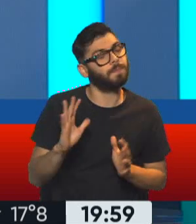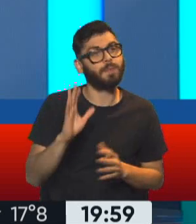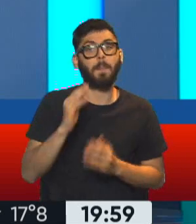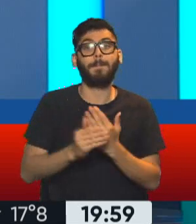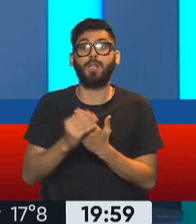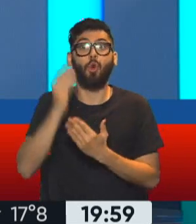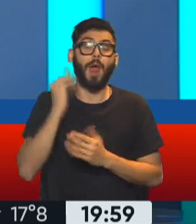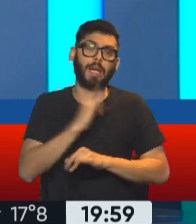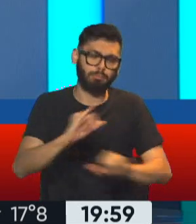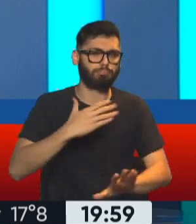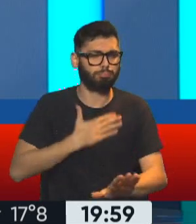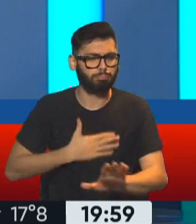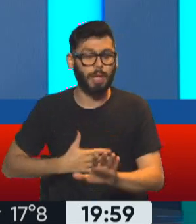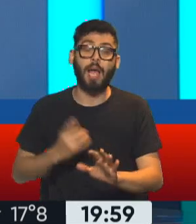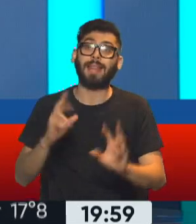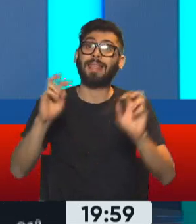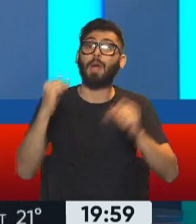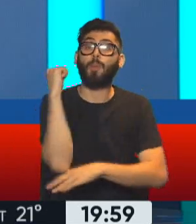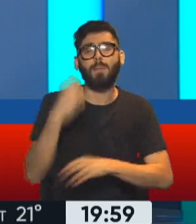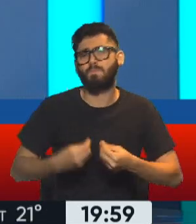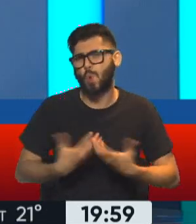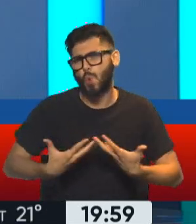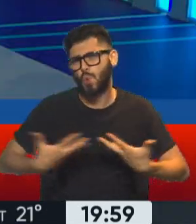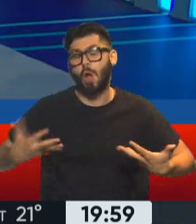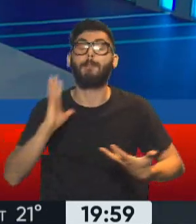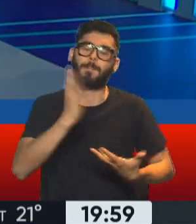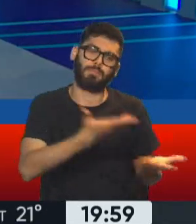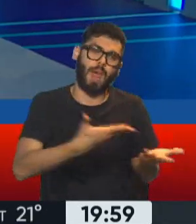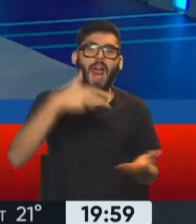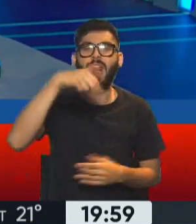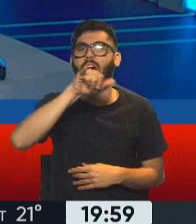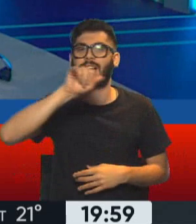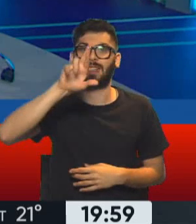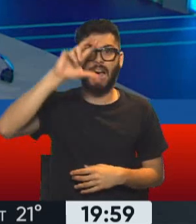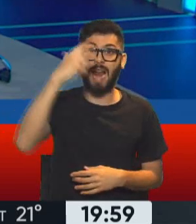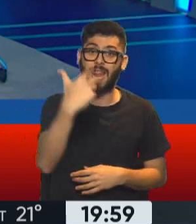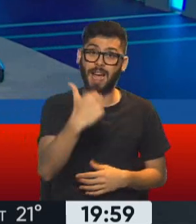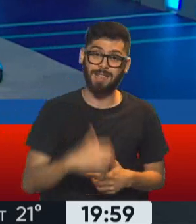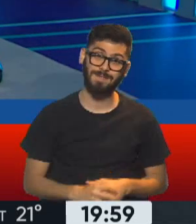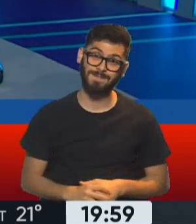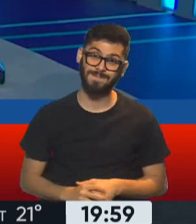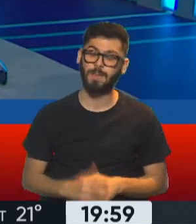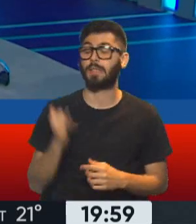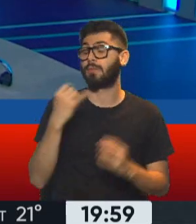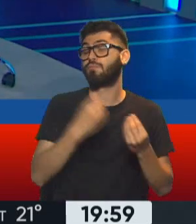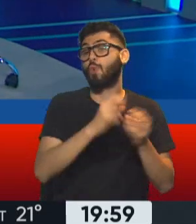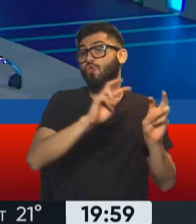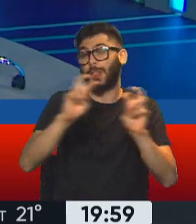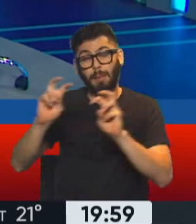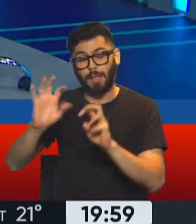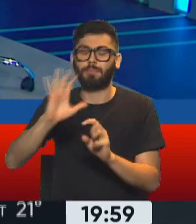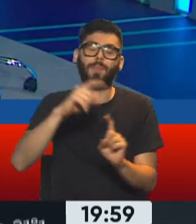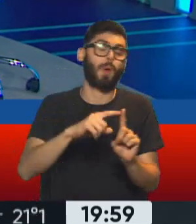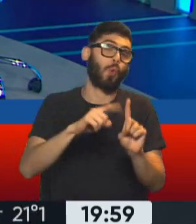tranquilidad. Hay mucho sobre economía, por eso vamos a meternos en tema con Nazarena Lomagno. Nasa. Bueno, Feli, la verdad hay muchísimos temas para tocar. Vamos a comenzar